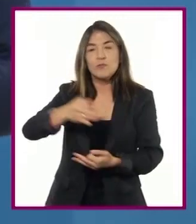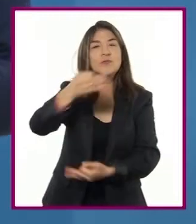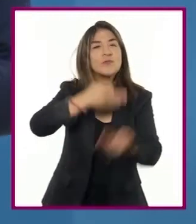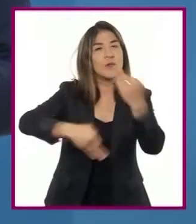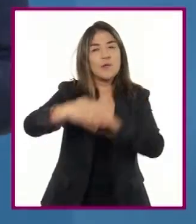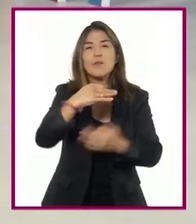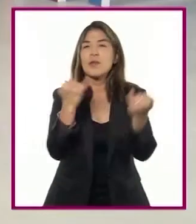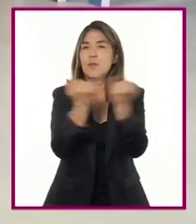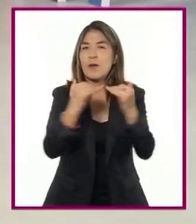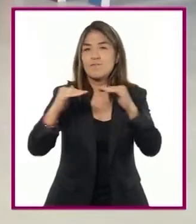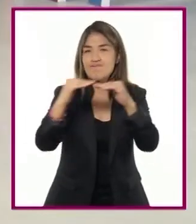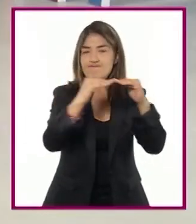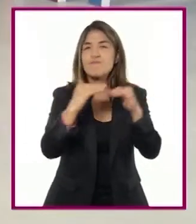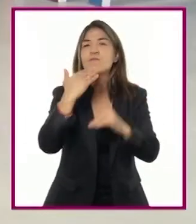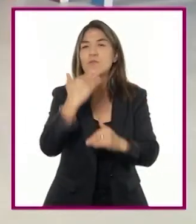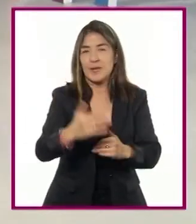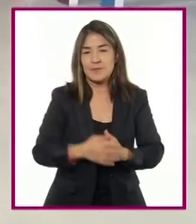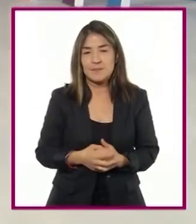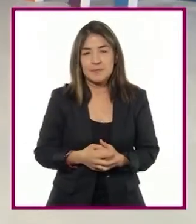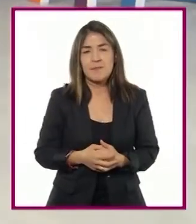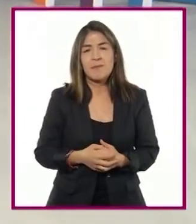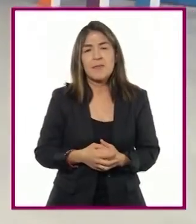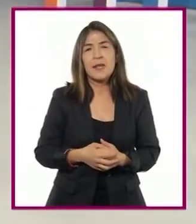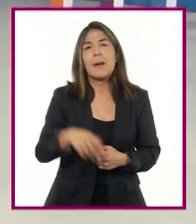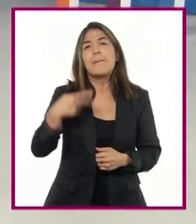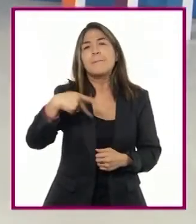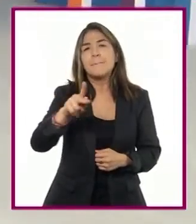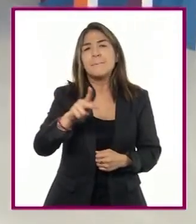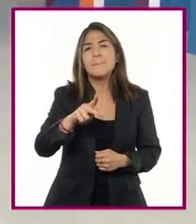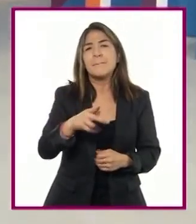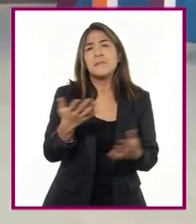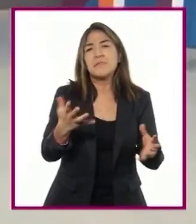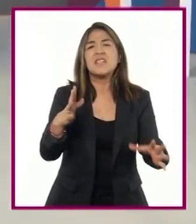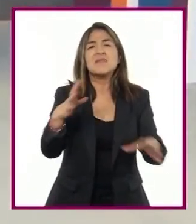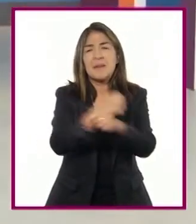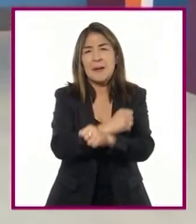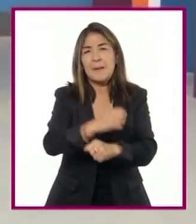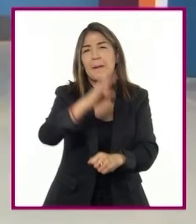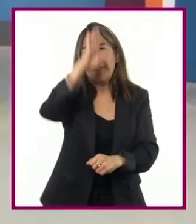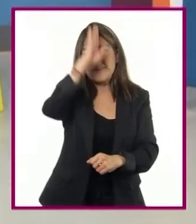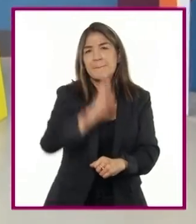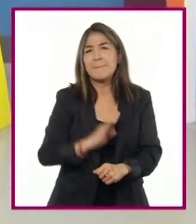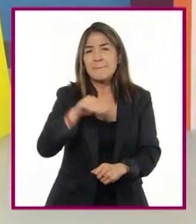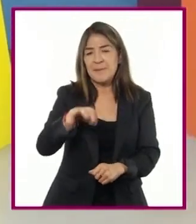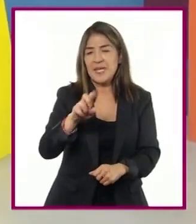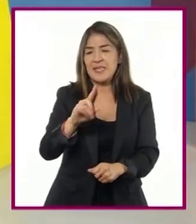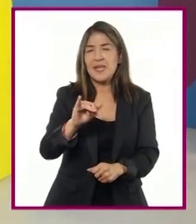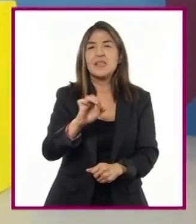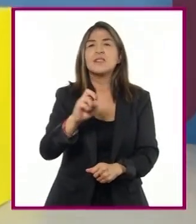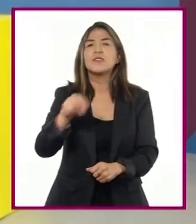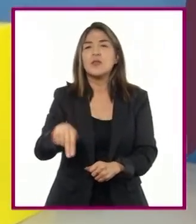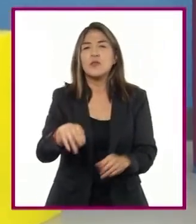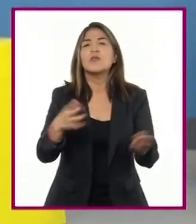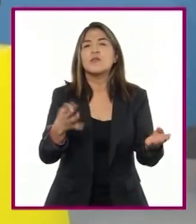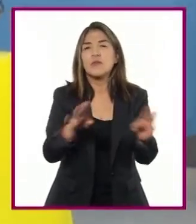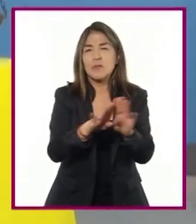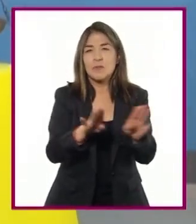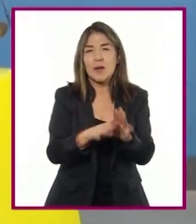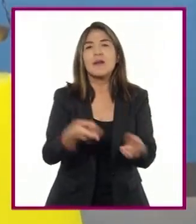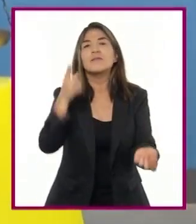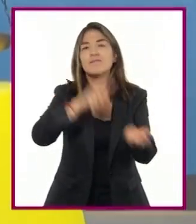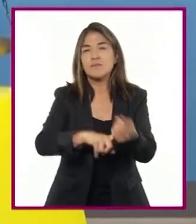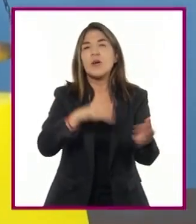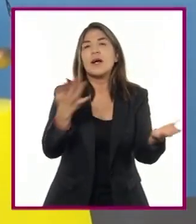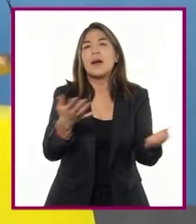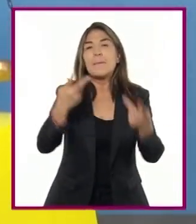y a todas. Pero, ¿qué es la mediación en el conflicto? La mediación sucede con el apoyo de